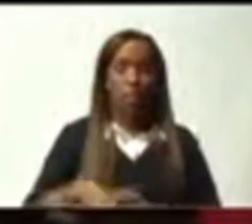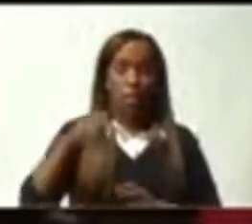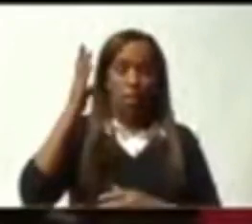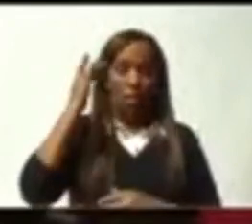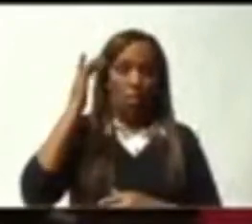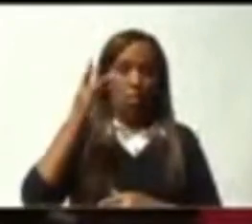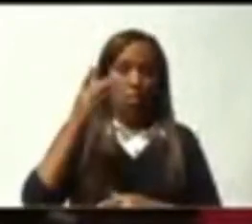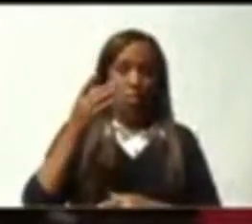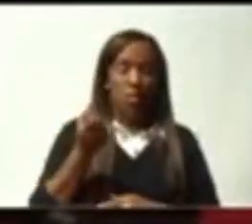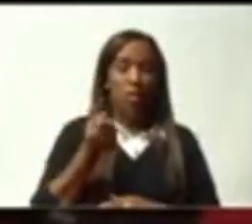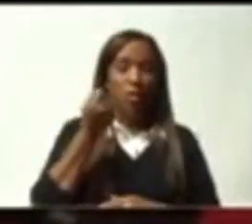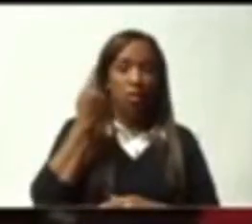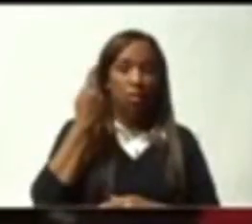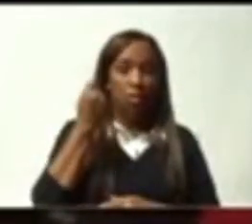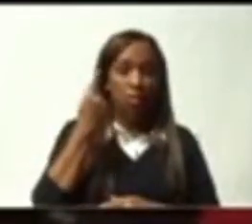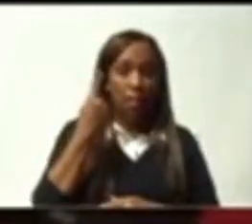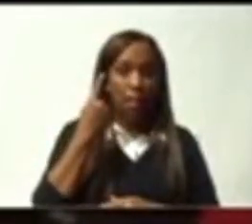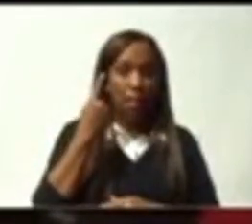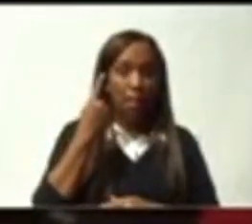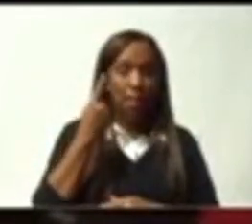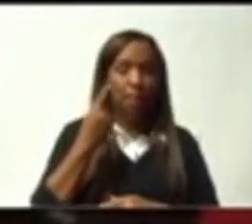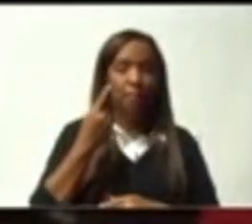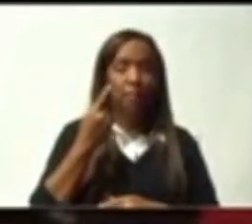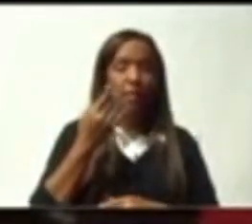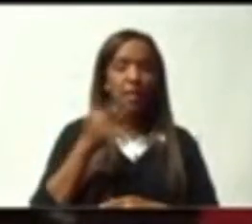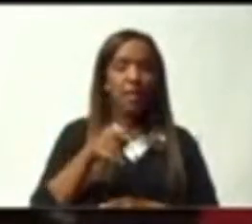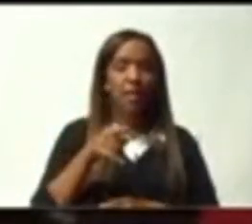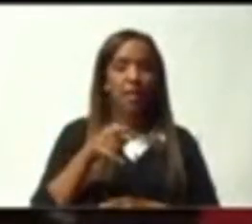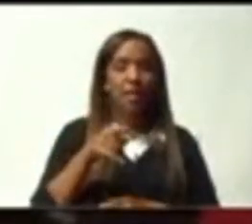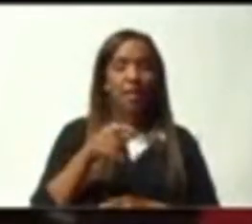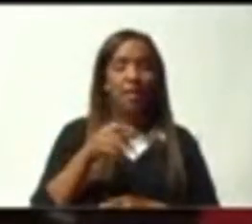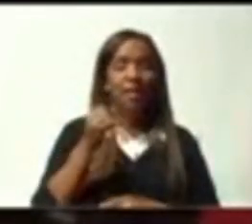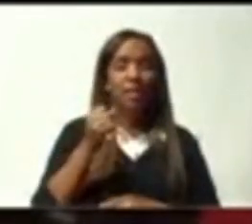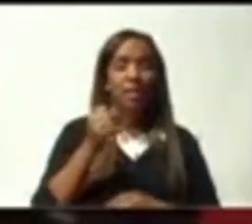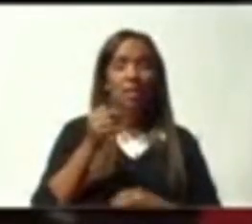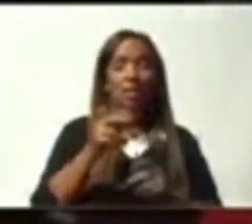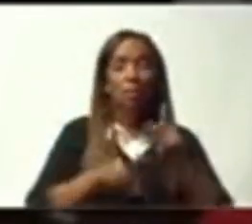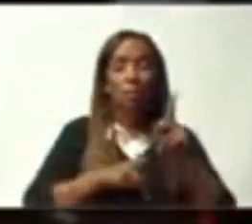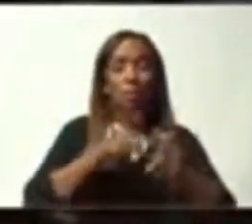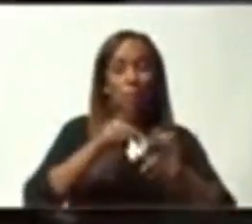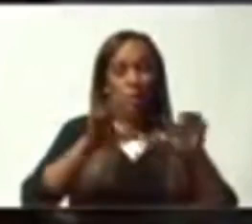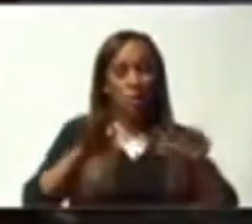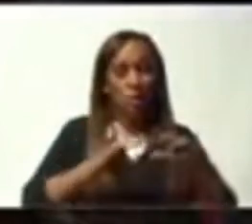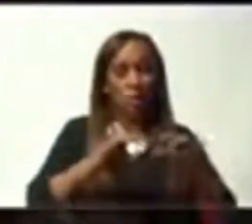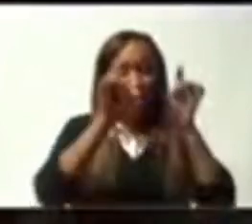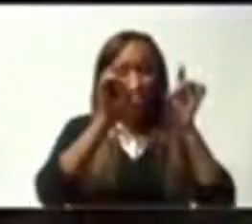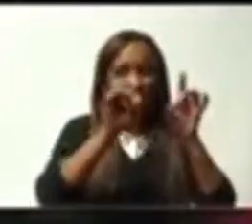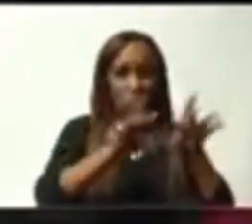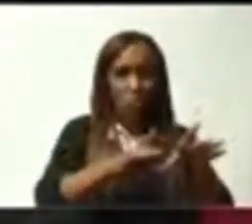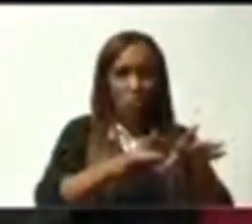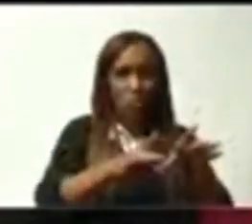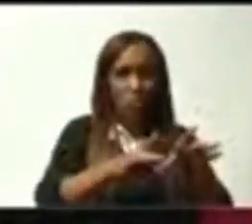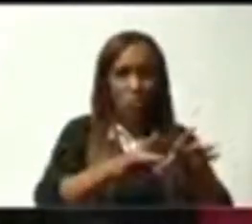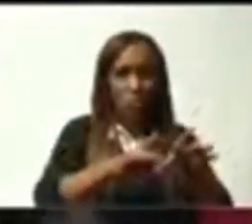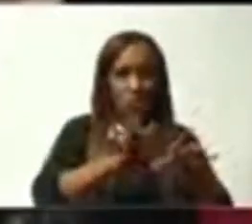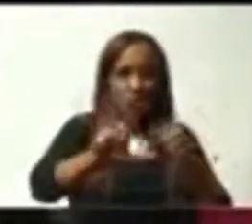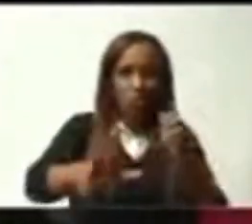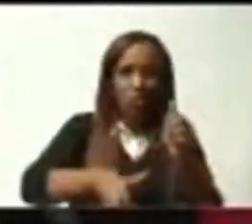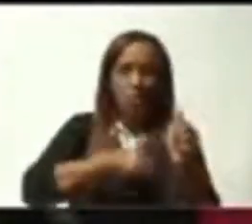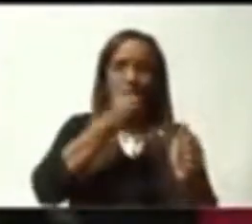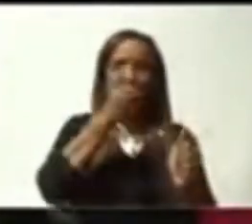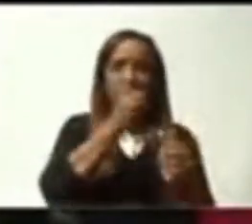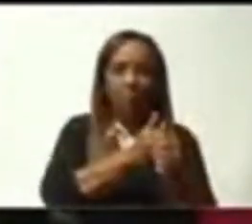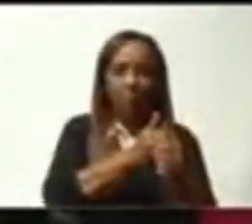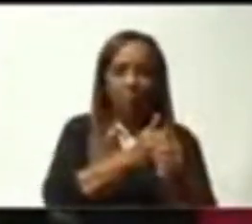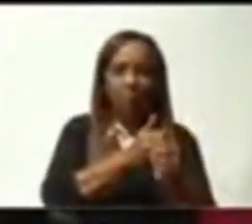final de erradicar la corrupción y la impunidad. La corrupción se combate desde el nacimiento de creaciones de leyes